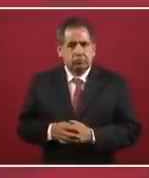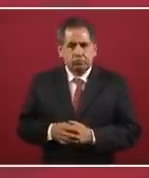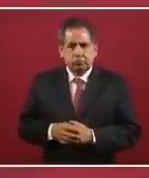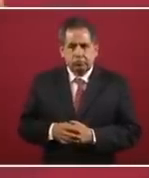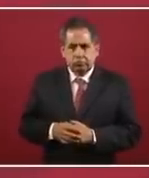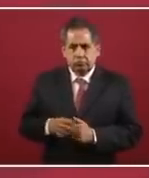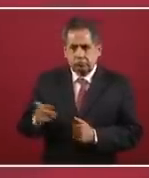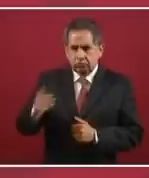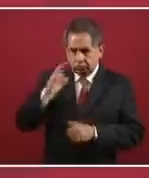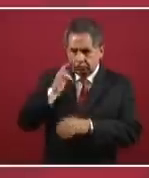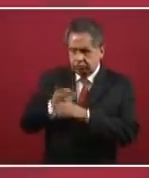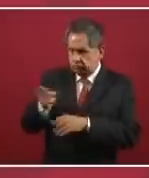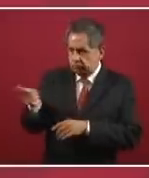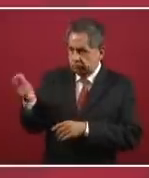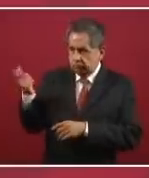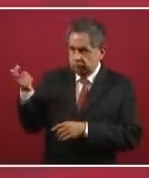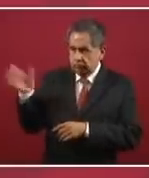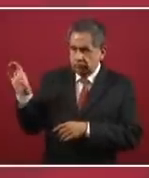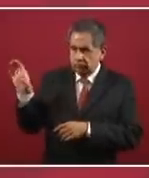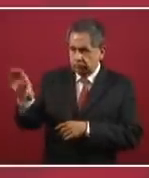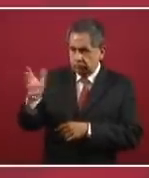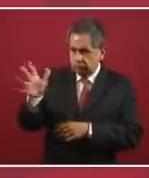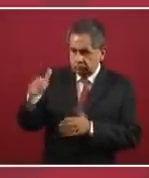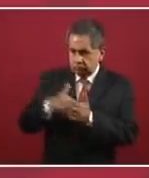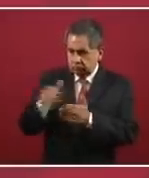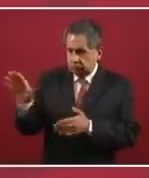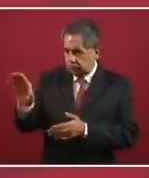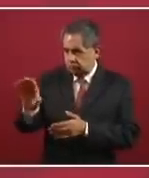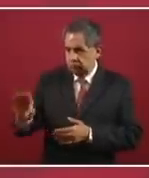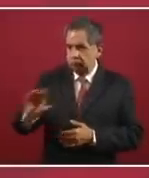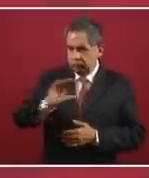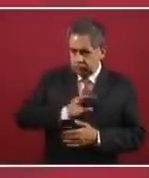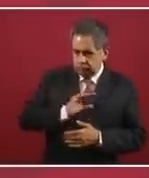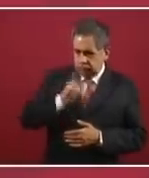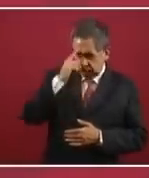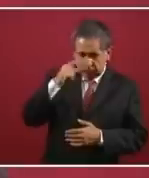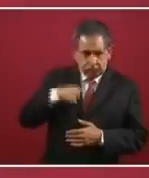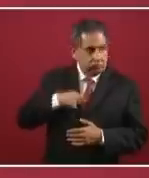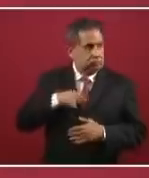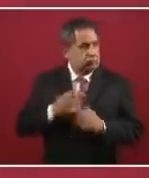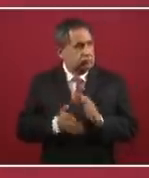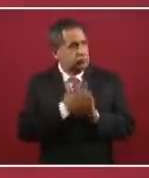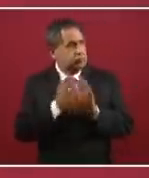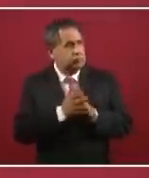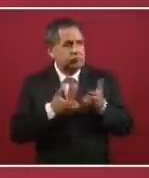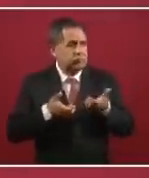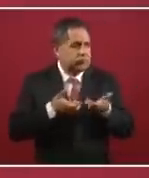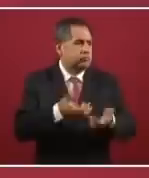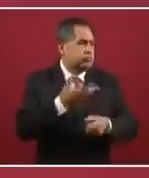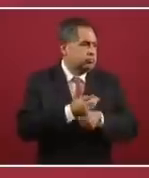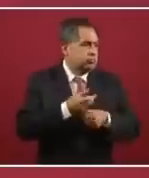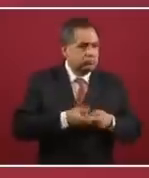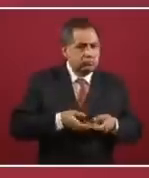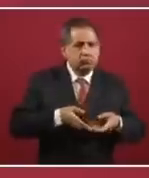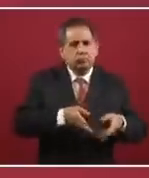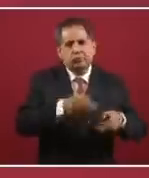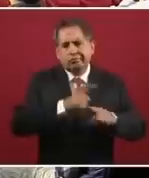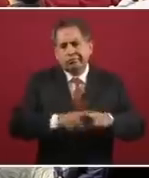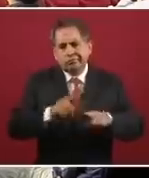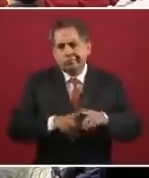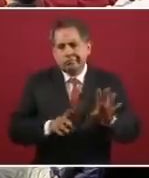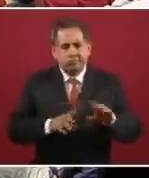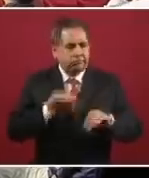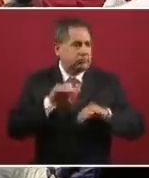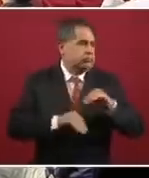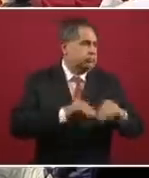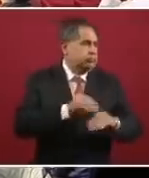lo que te corresponde, tus 10 millones, para construir banquetas, para